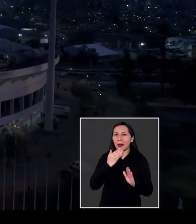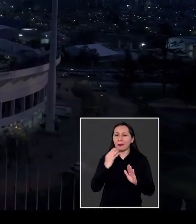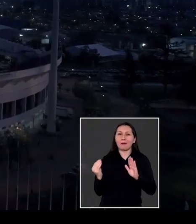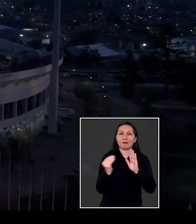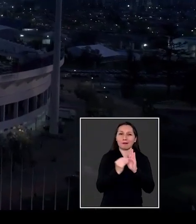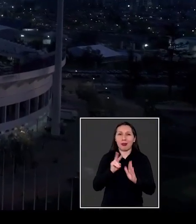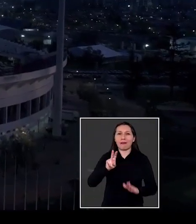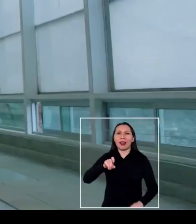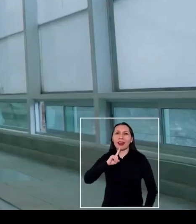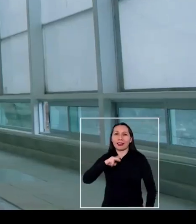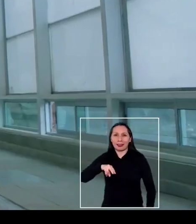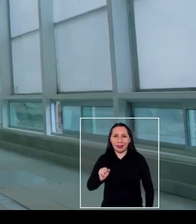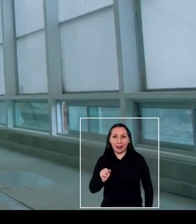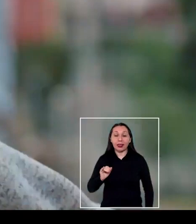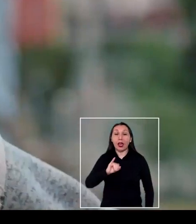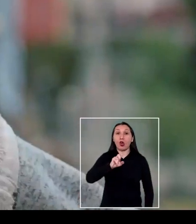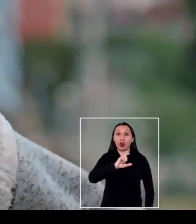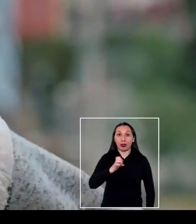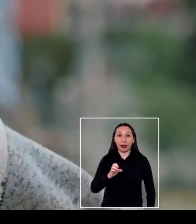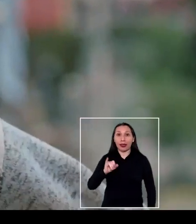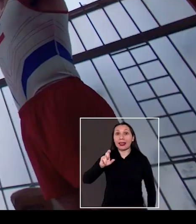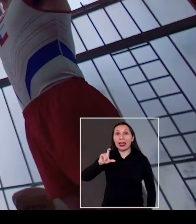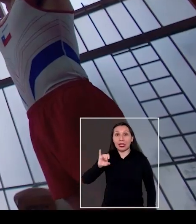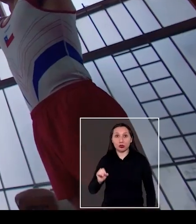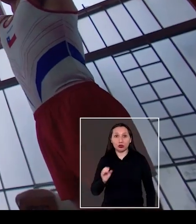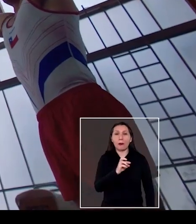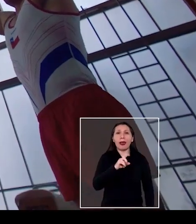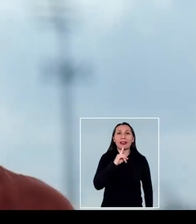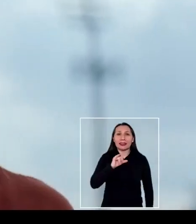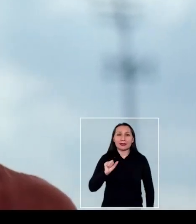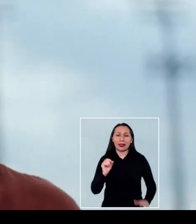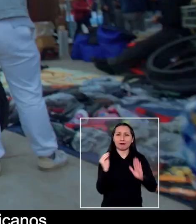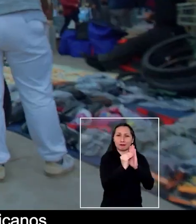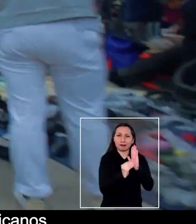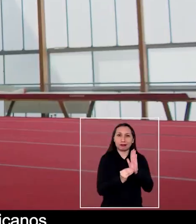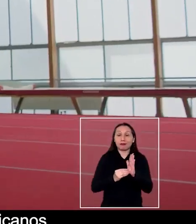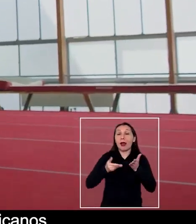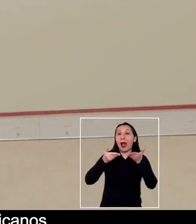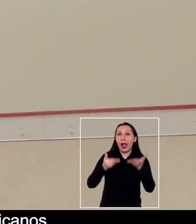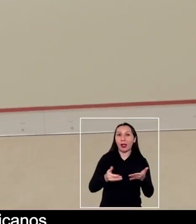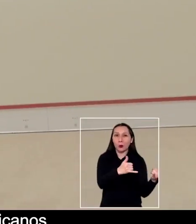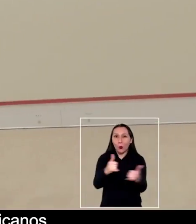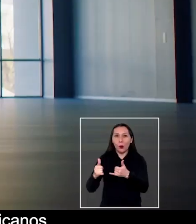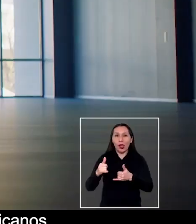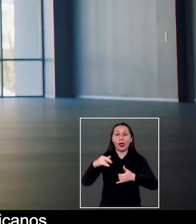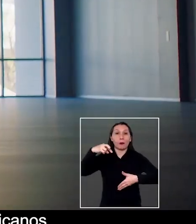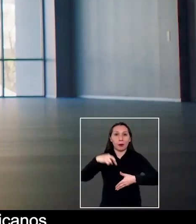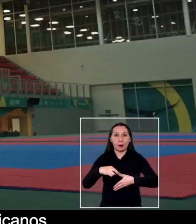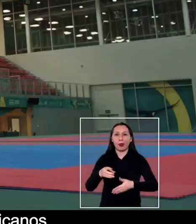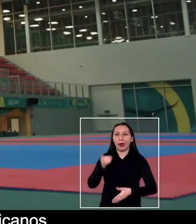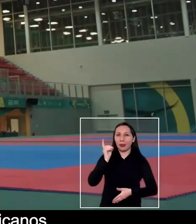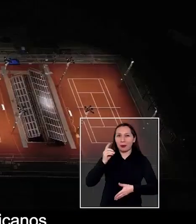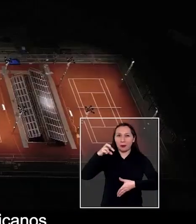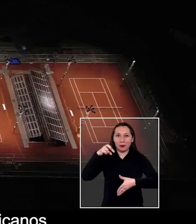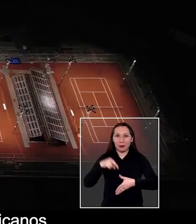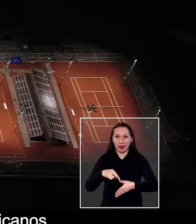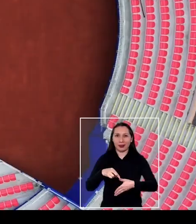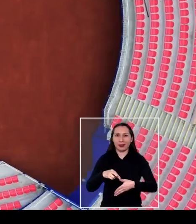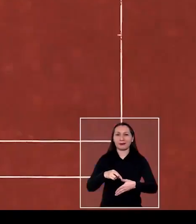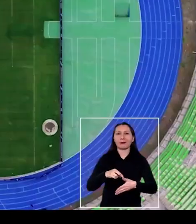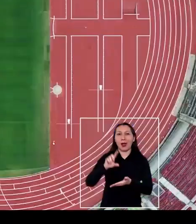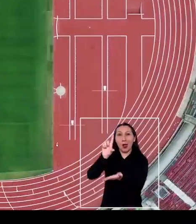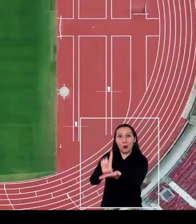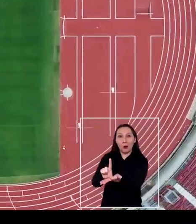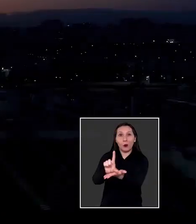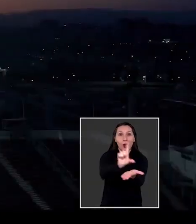porque también llevará el de Valentina, de Jorge, Ignacio y Patricia, porque en estos Juegos Panamericanos y